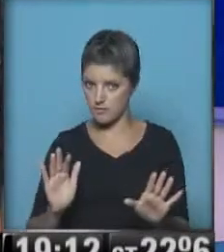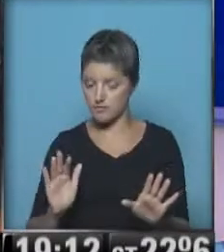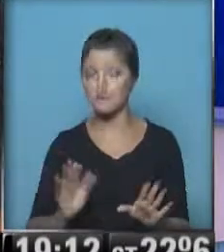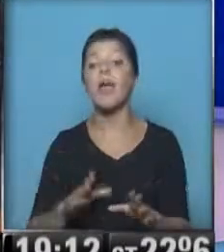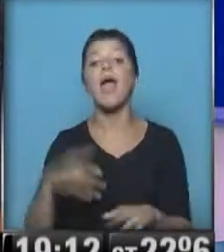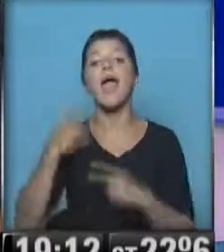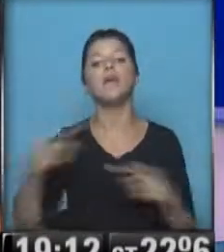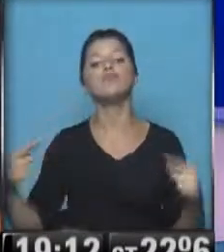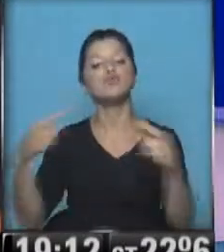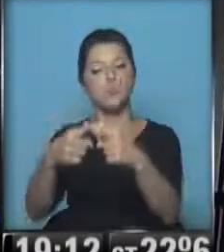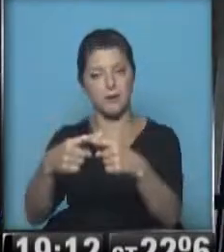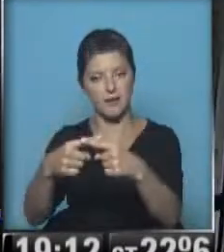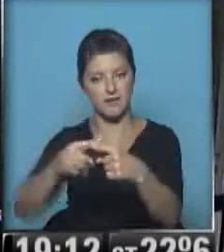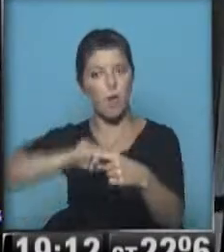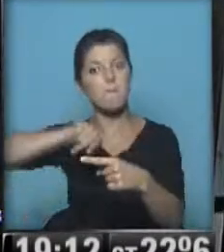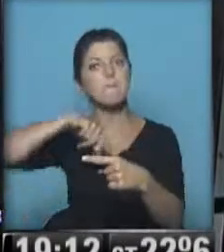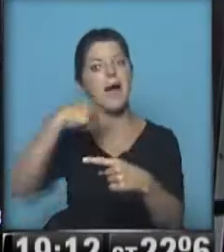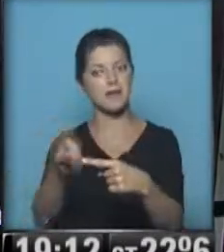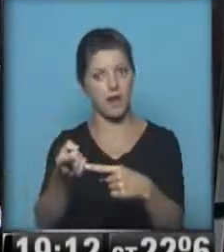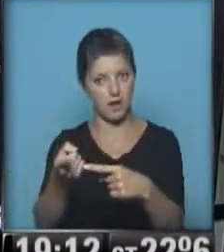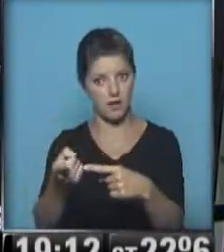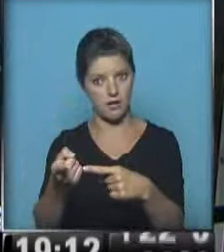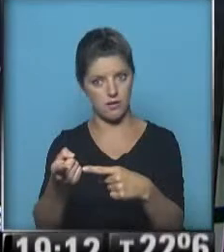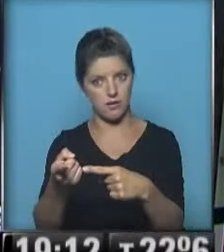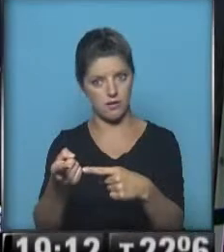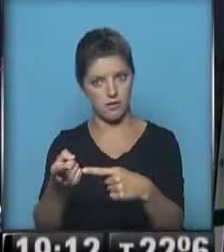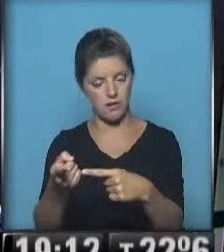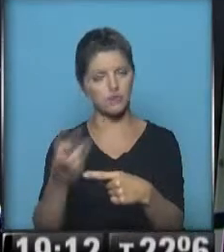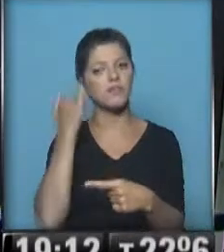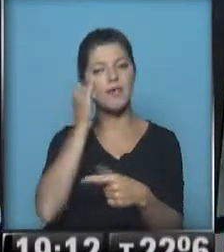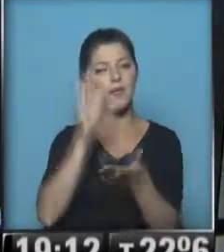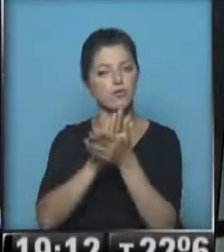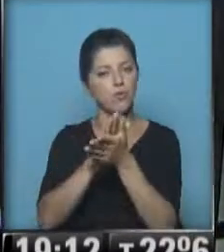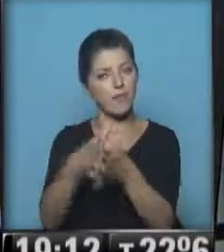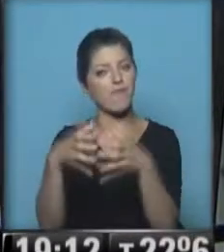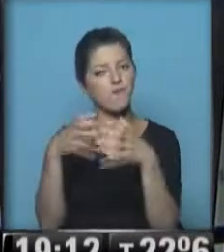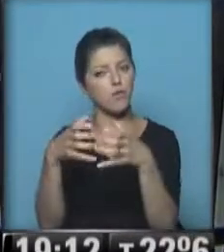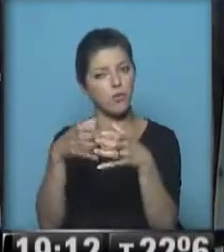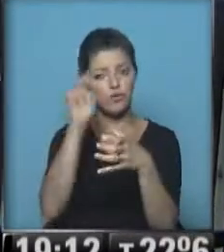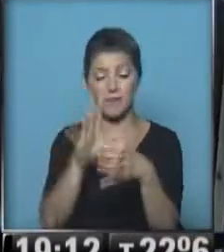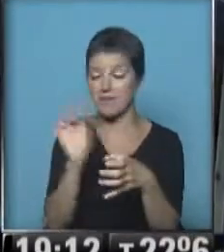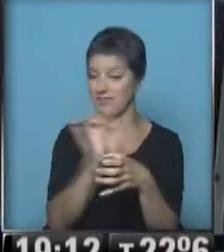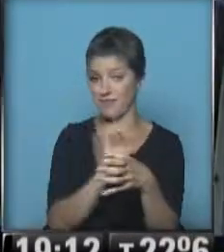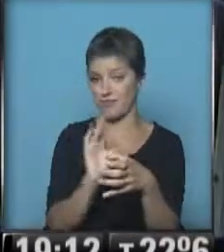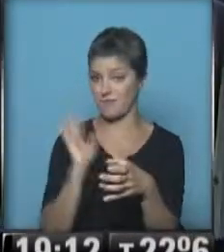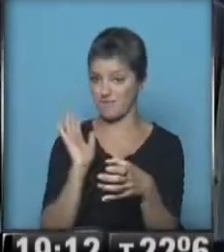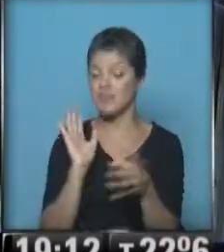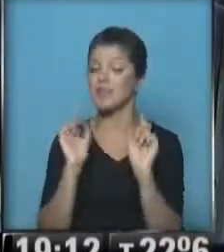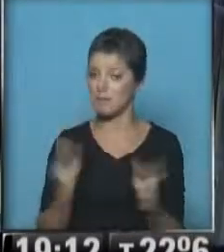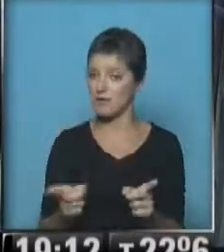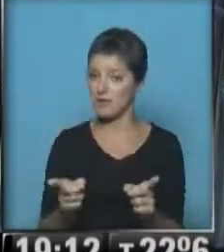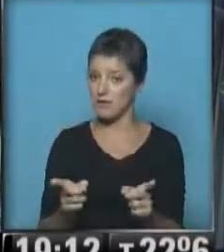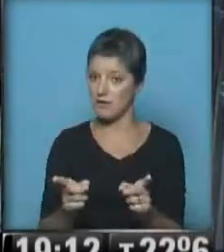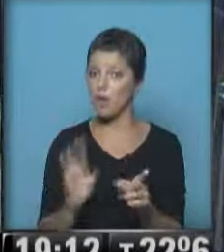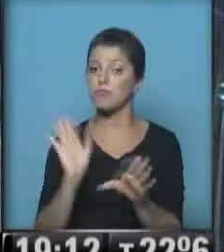superclásico es mañana. Sí. No se está hablando solamente de fútbol, de este superclásico, sí, lamentablemente. Sí, también sí está teñido